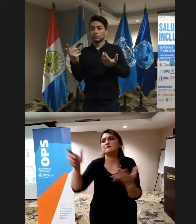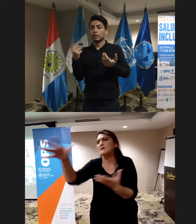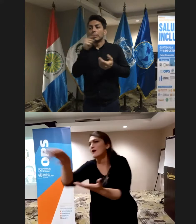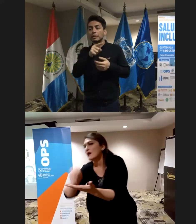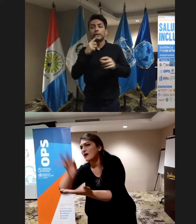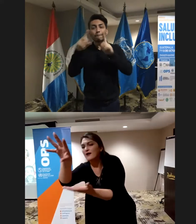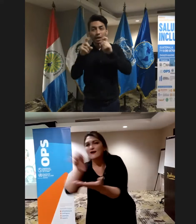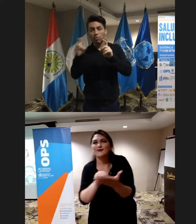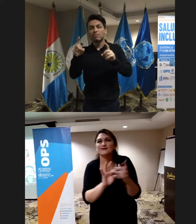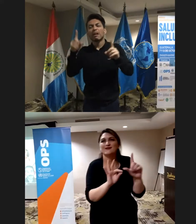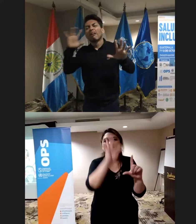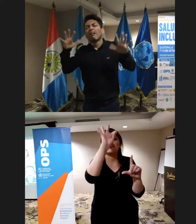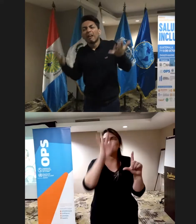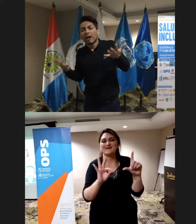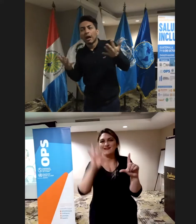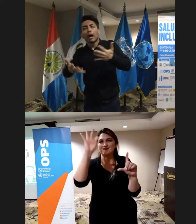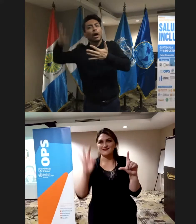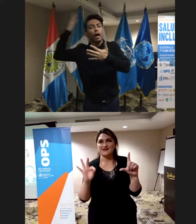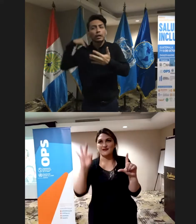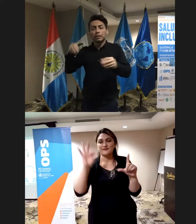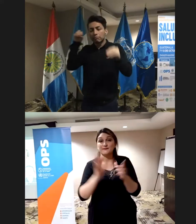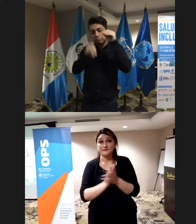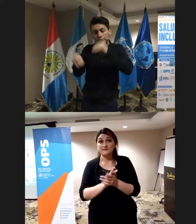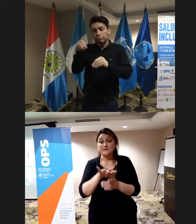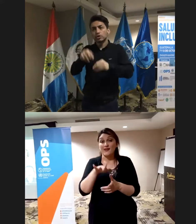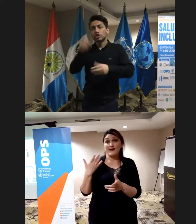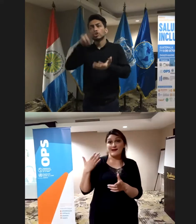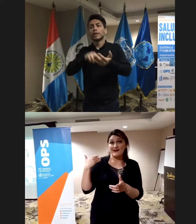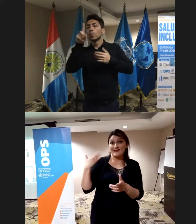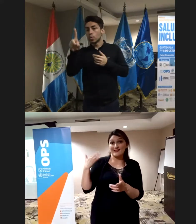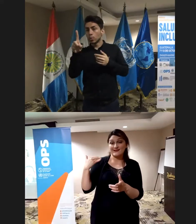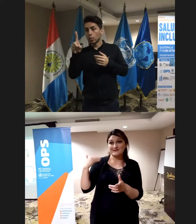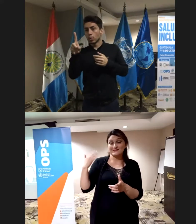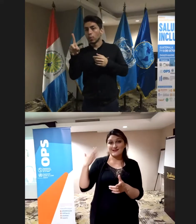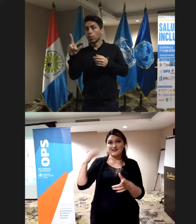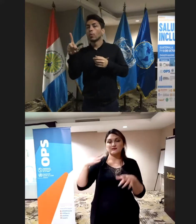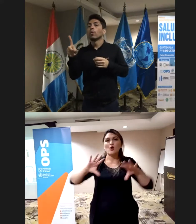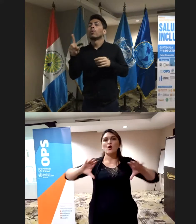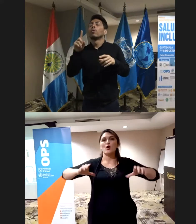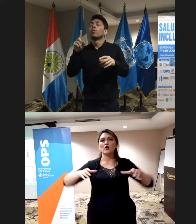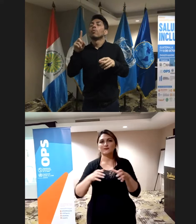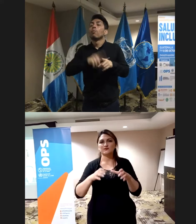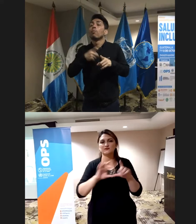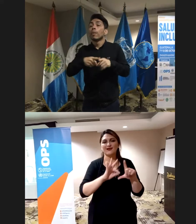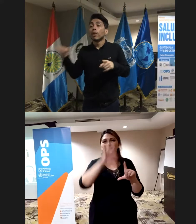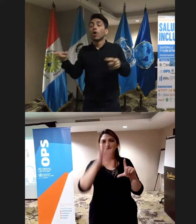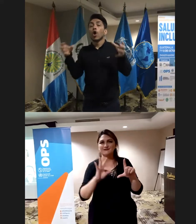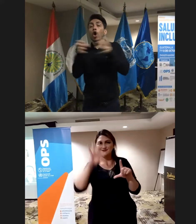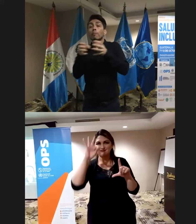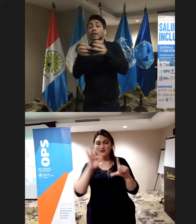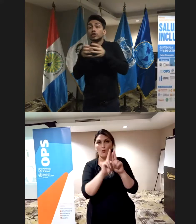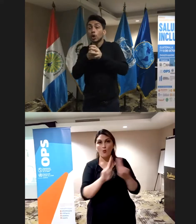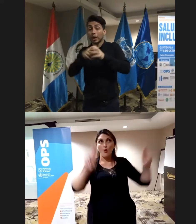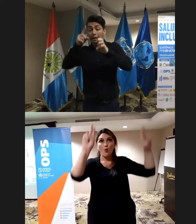preguntas empezaron a nacer en 2001, cuando la Comisión de Estadística de las Naciones Unidas creó